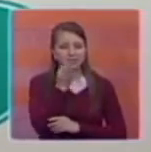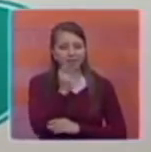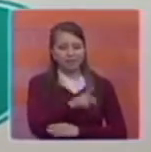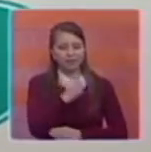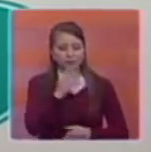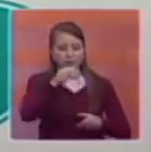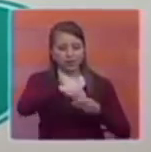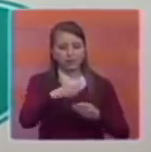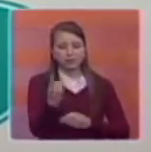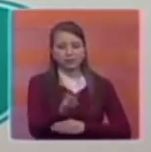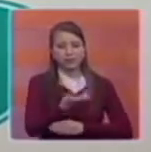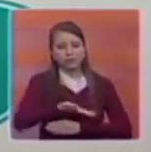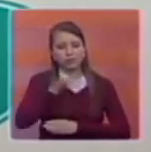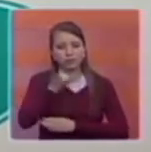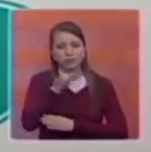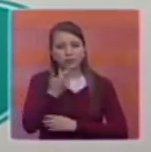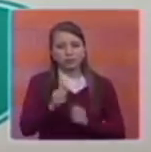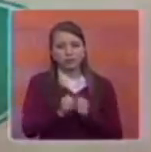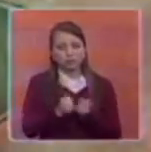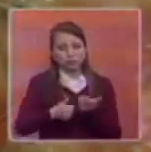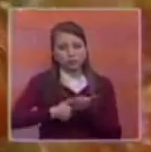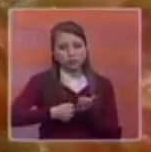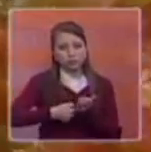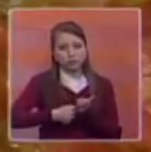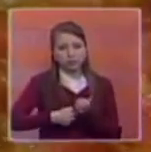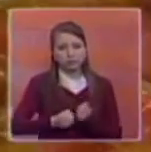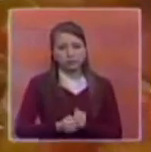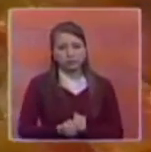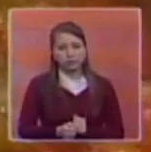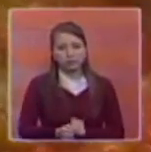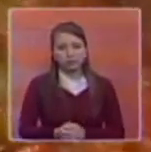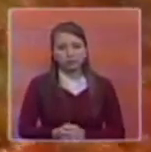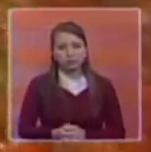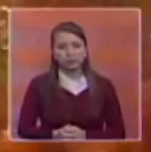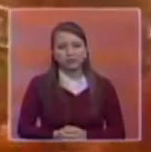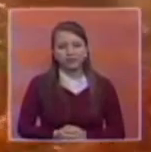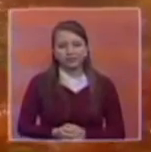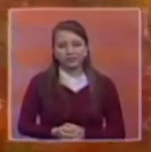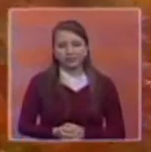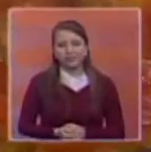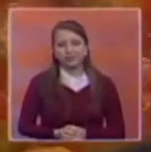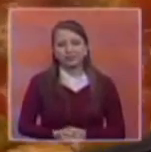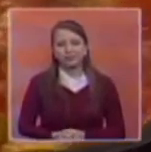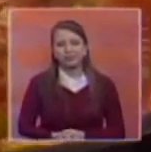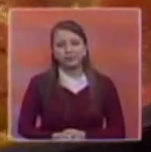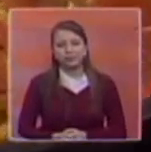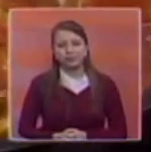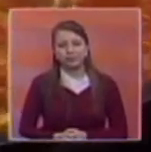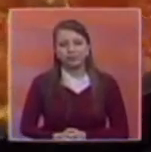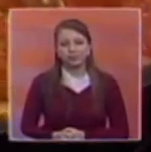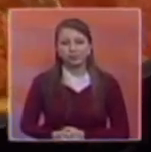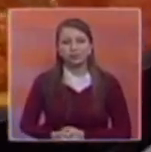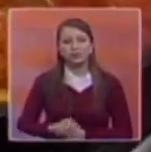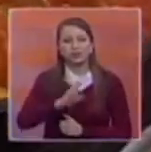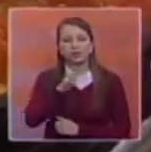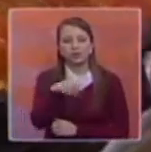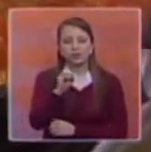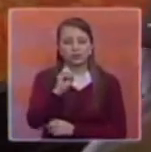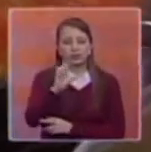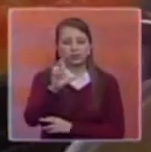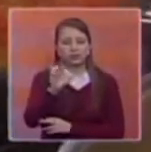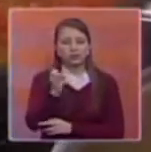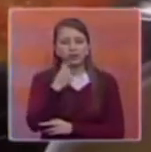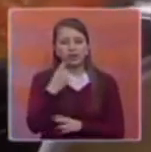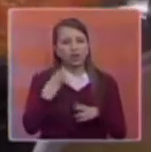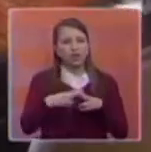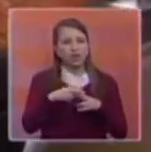que va a ir acompañada de choclo, que le dicen elote también, que sabe en México. Y hay un nombre del mote